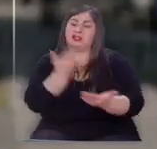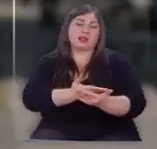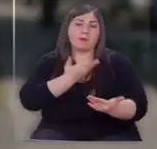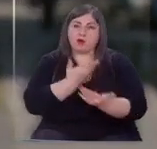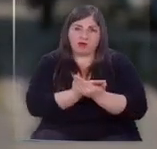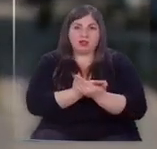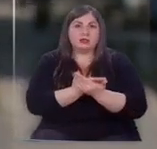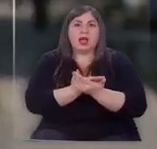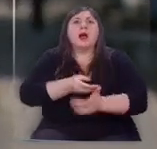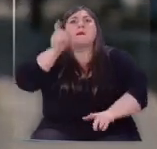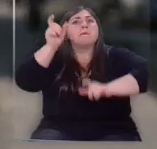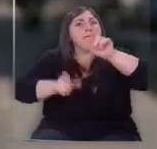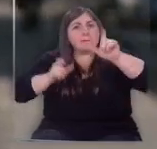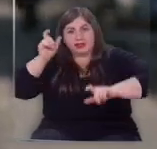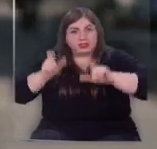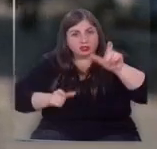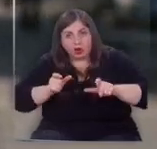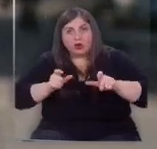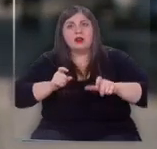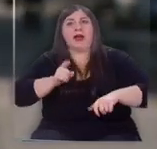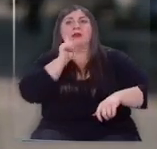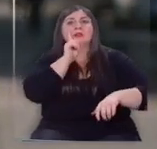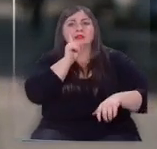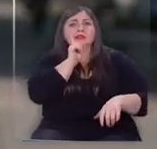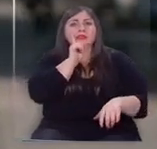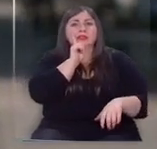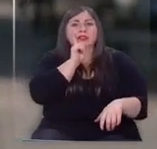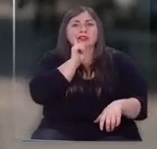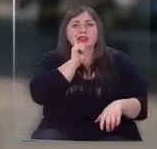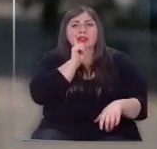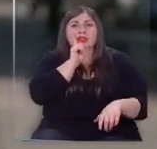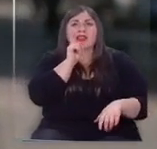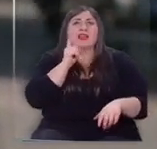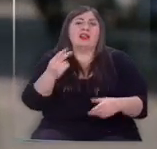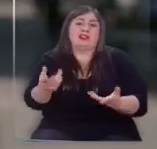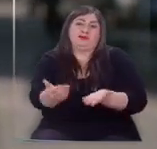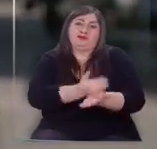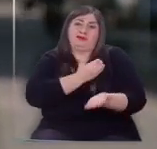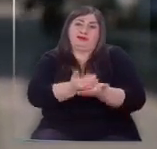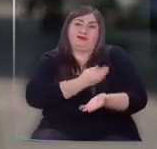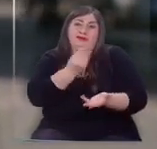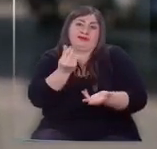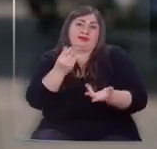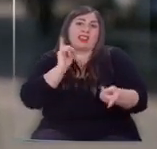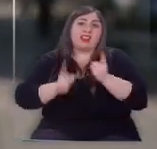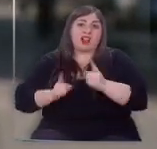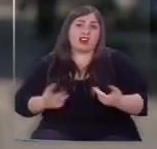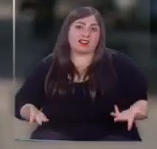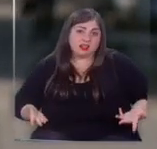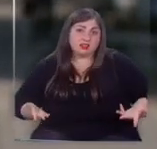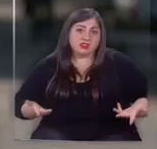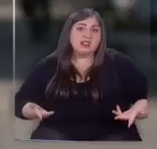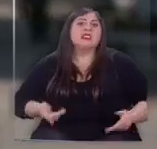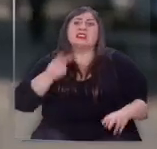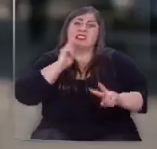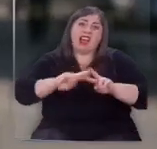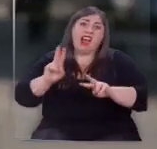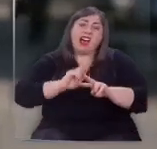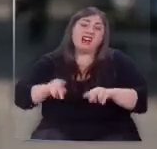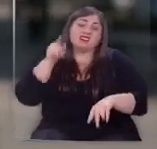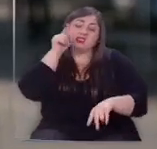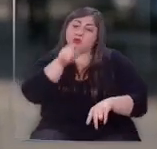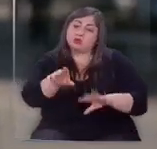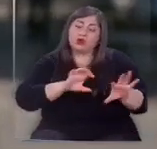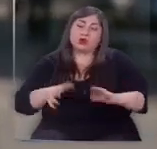que saca dividendos de esta definición de organización. Por lo tanto, hace sus